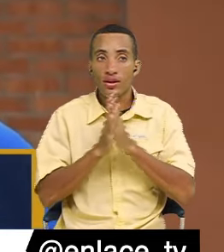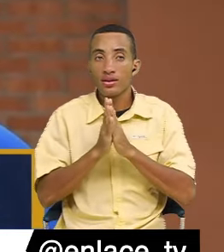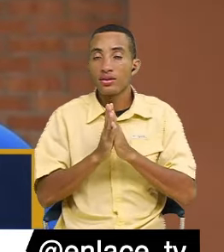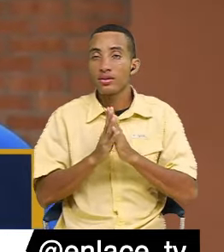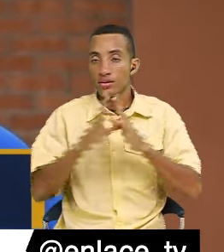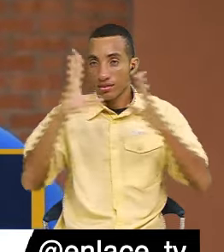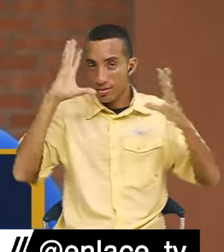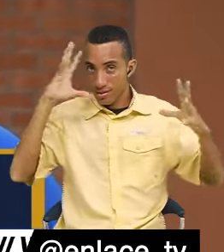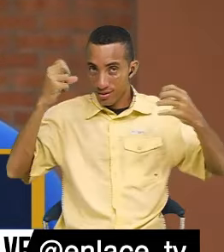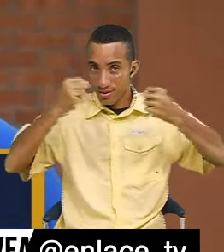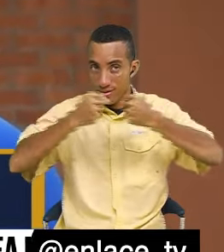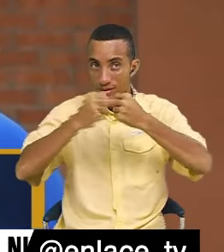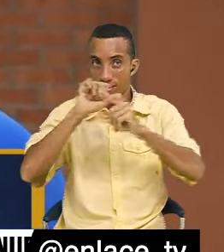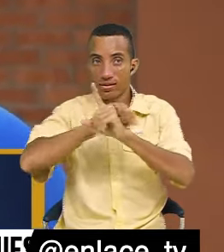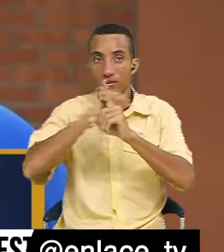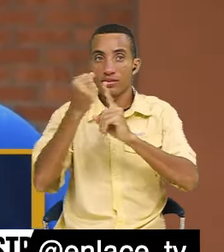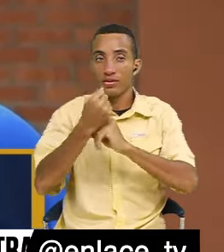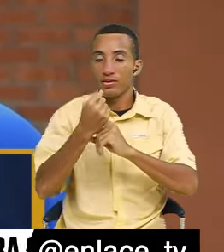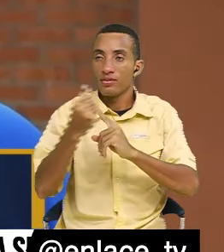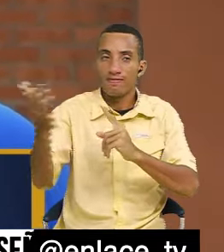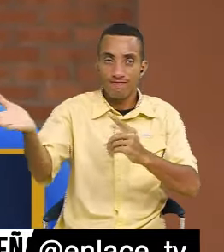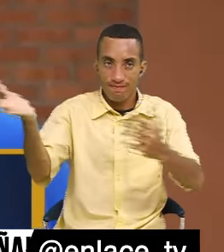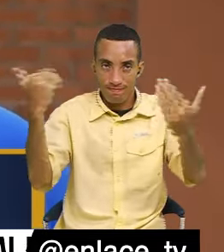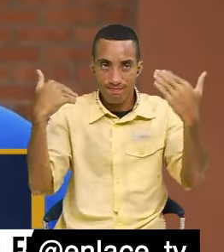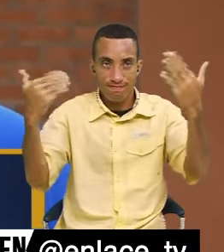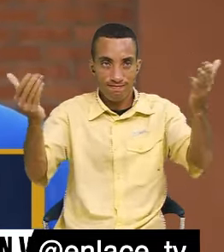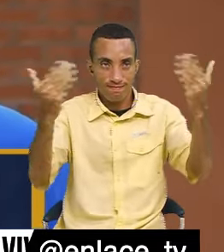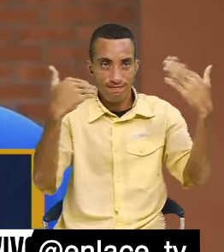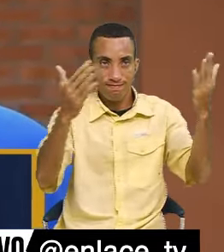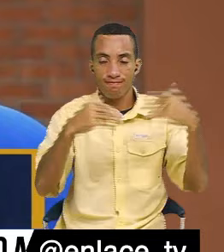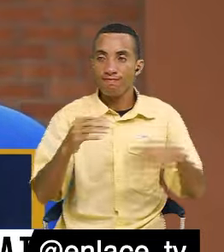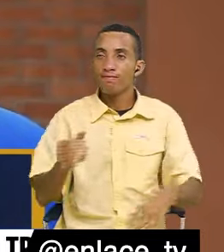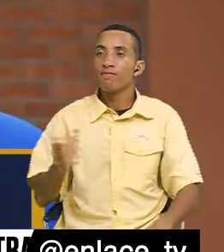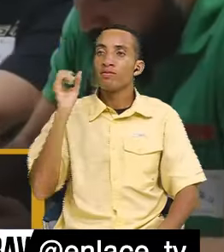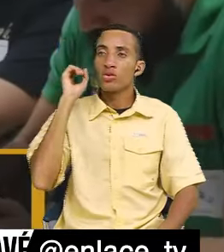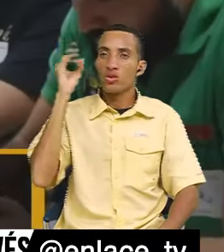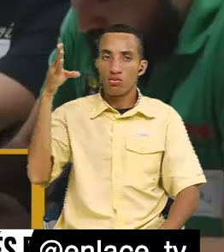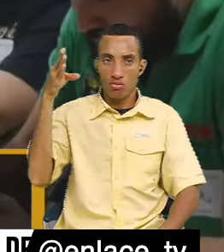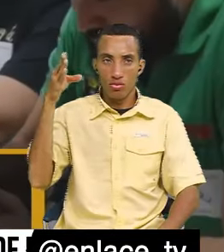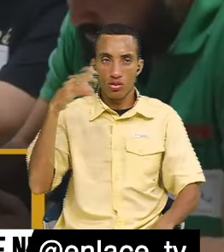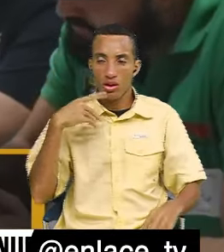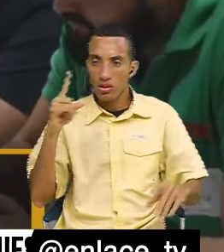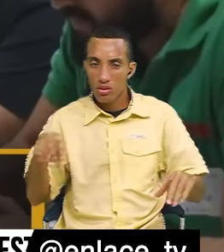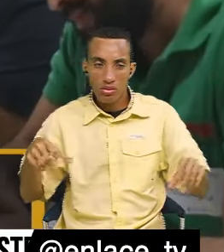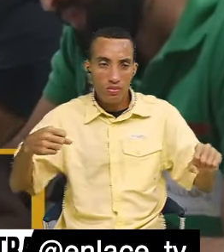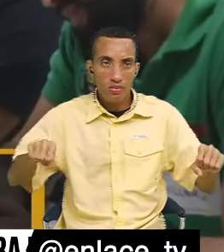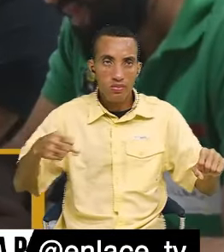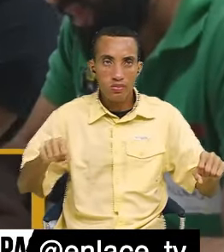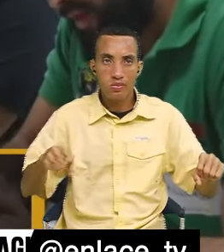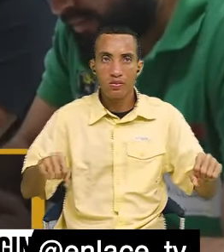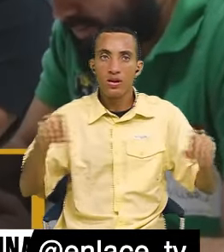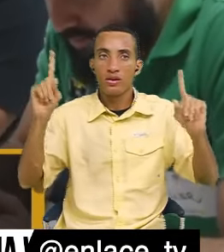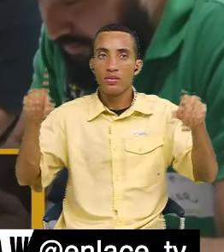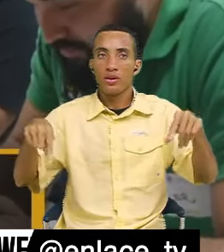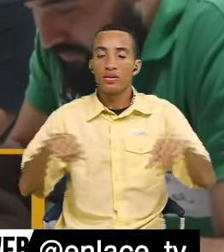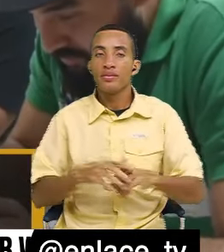social donde se invitaron a varios grupos del gremio del motociclismo o de los clubes que